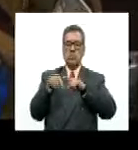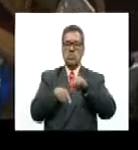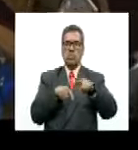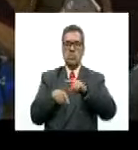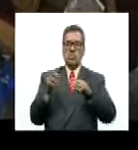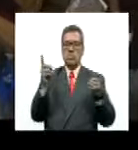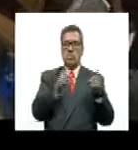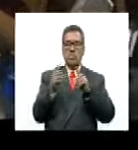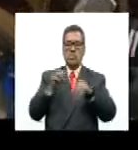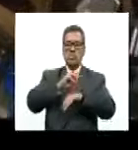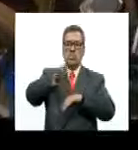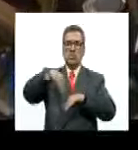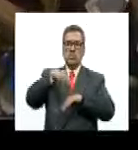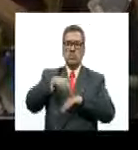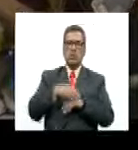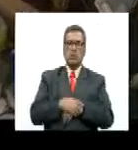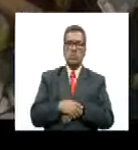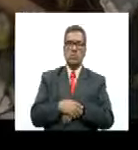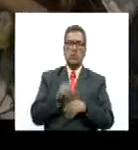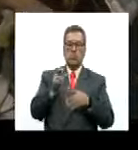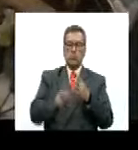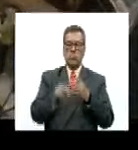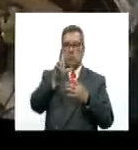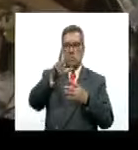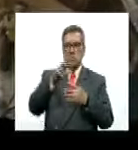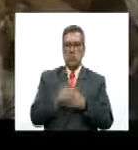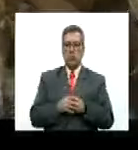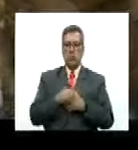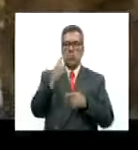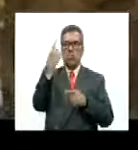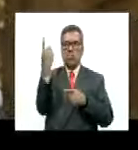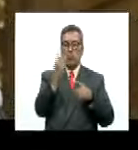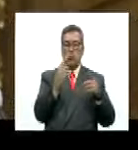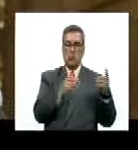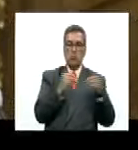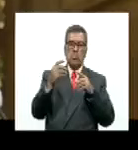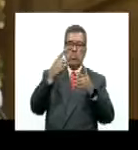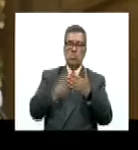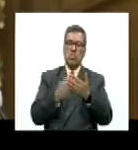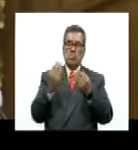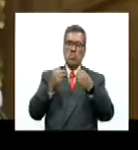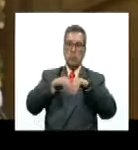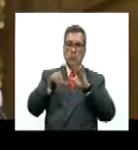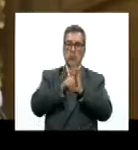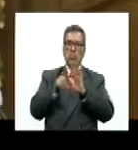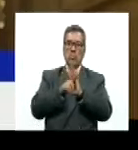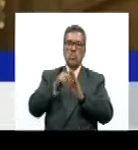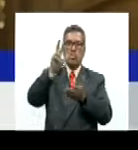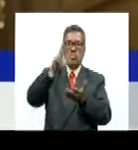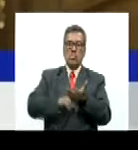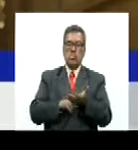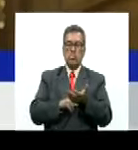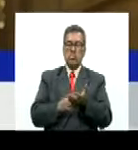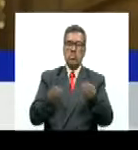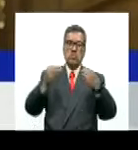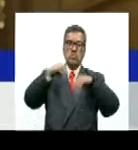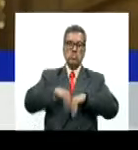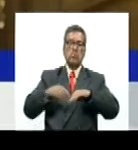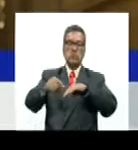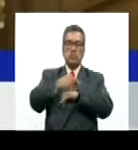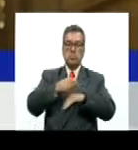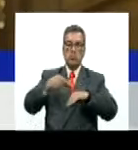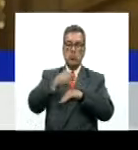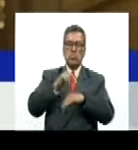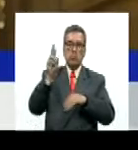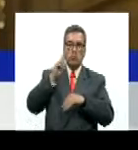y debates de la Asamblea Nacional. Tercero, primera discusión del proyecto de ley aprobatoria del acuerdo entre el Gobierno